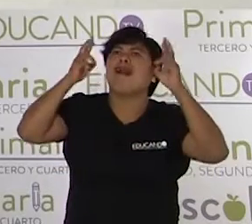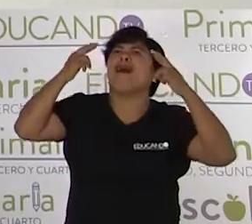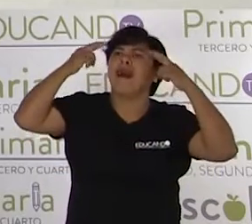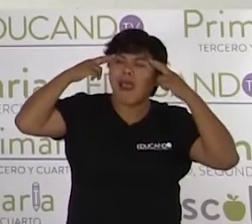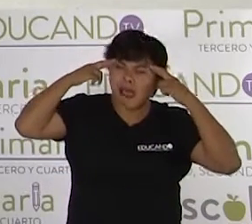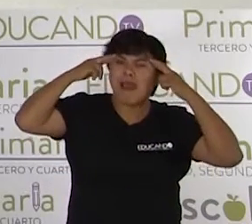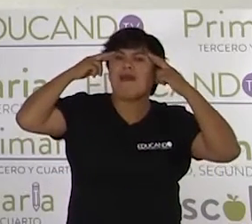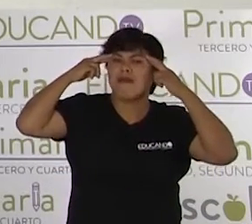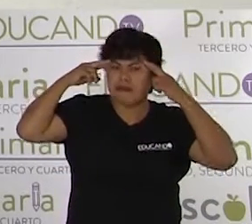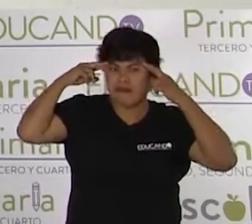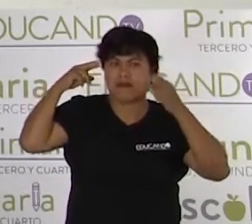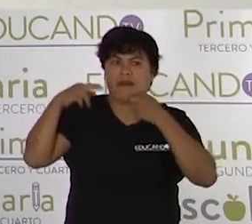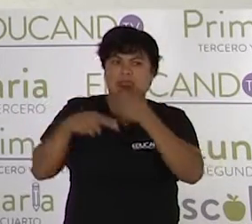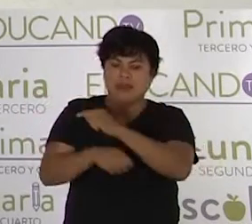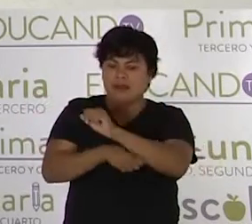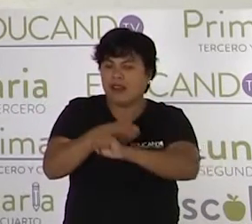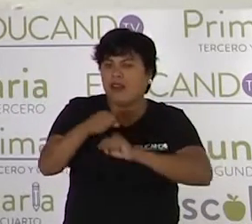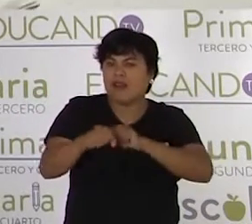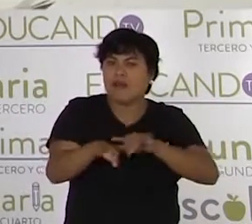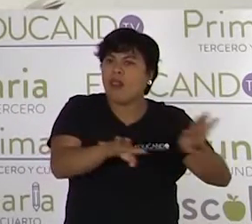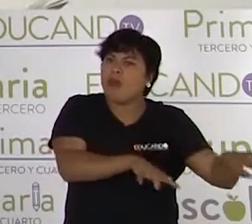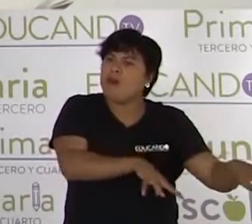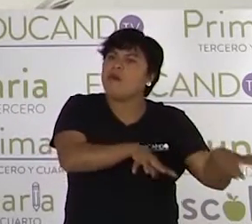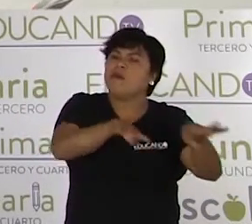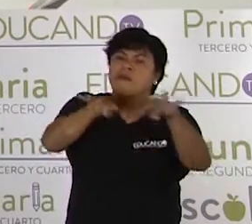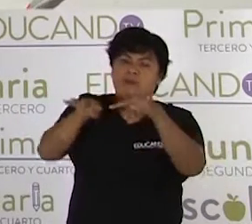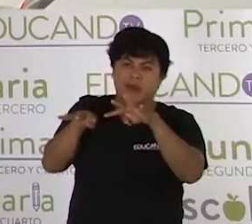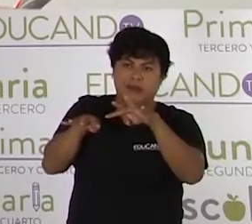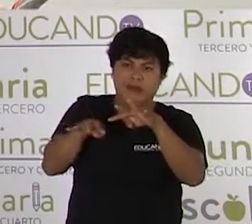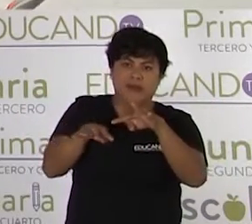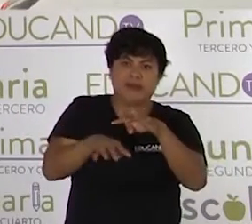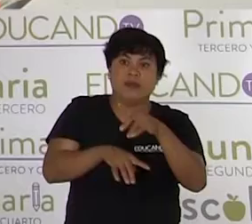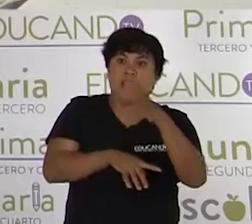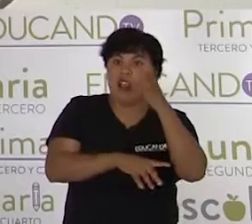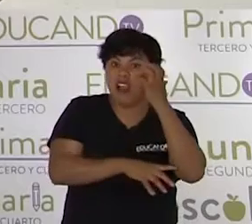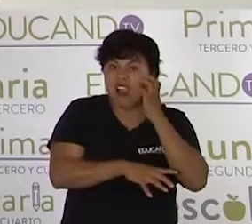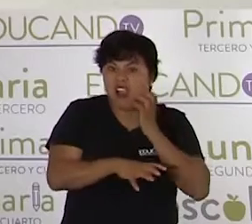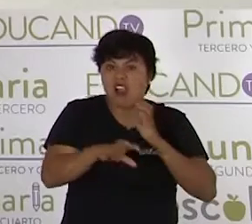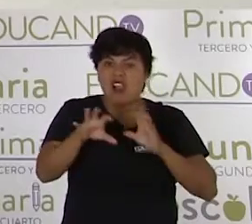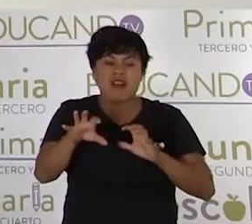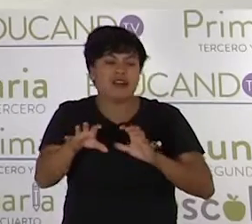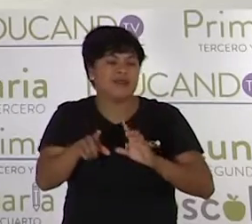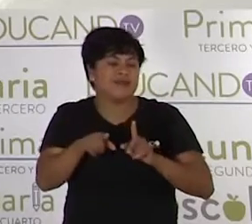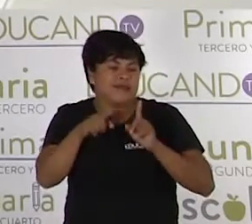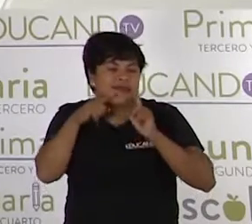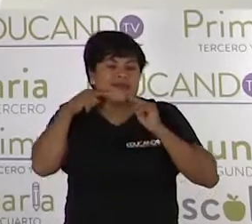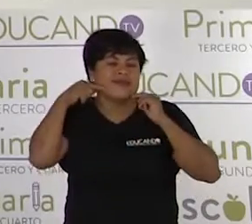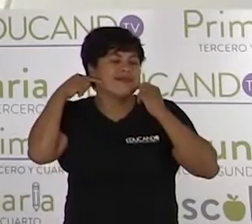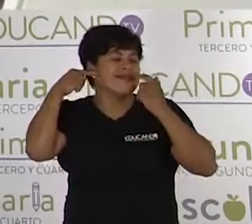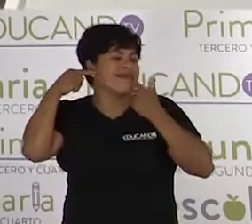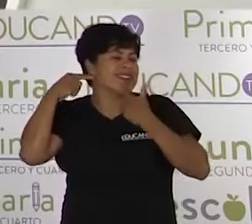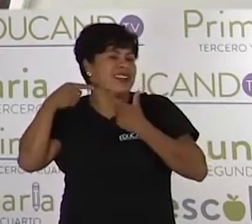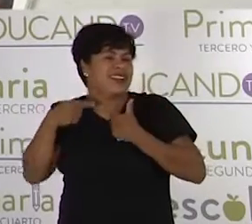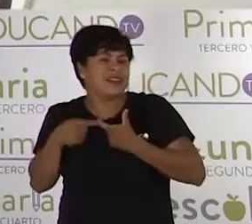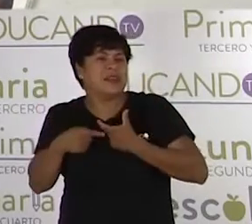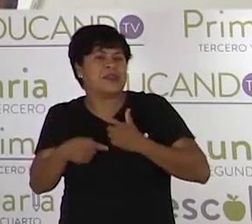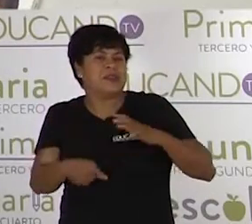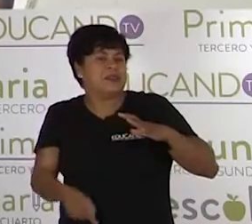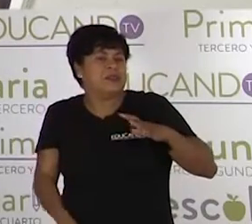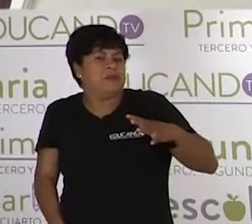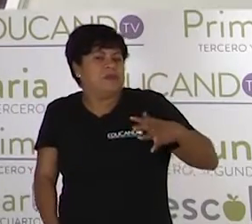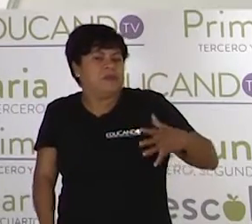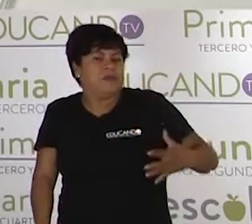selva, dijo. Y el león sonrió muy